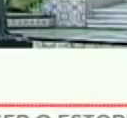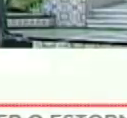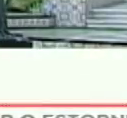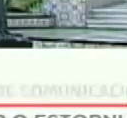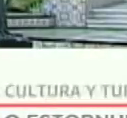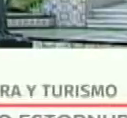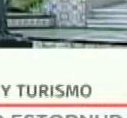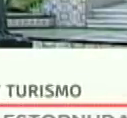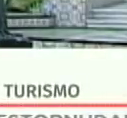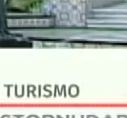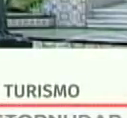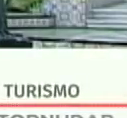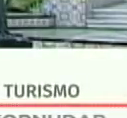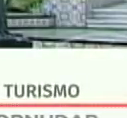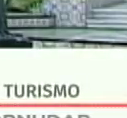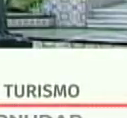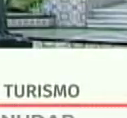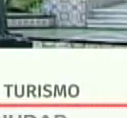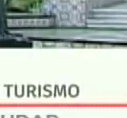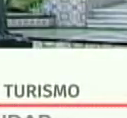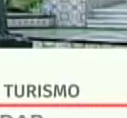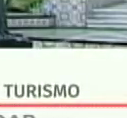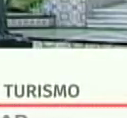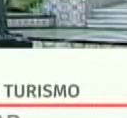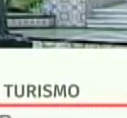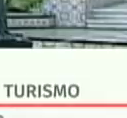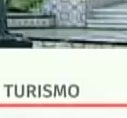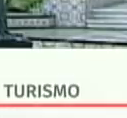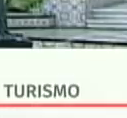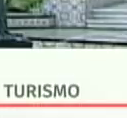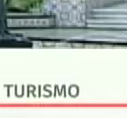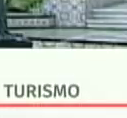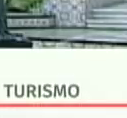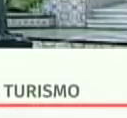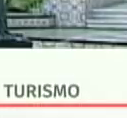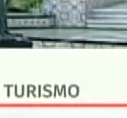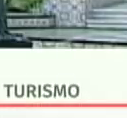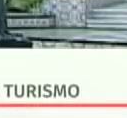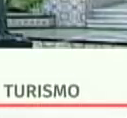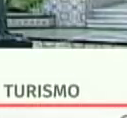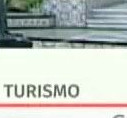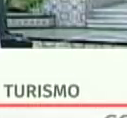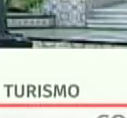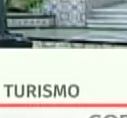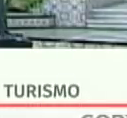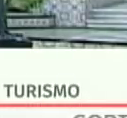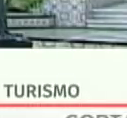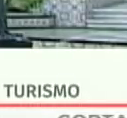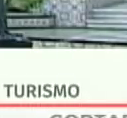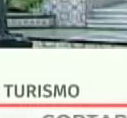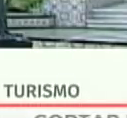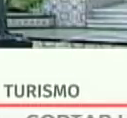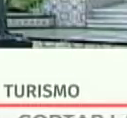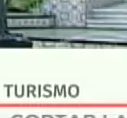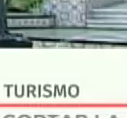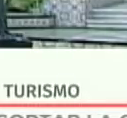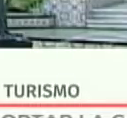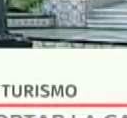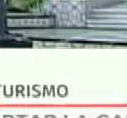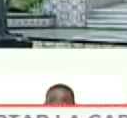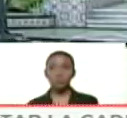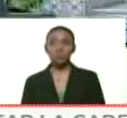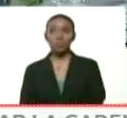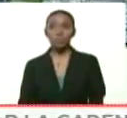y darles el parte correspondiente a la reunión diaria que realiza